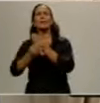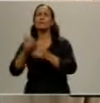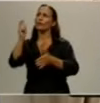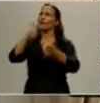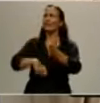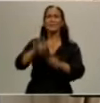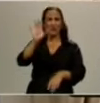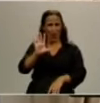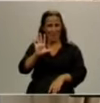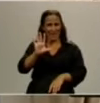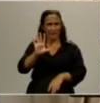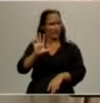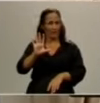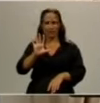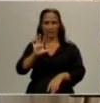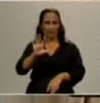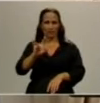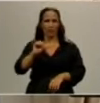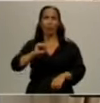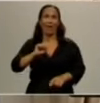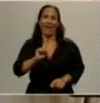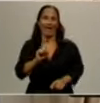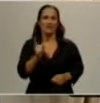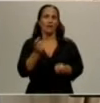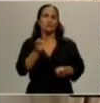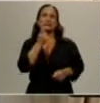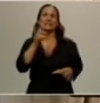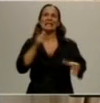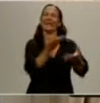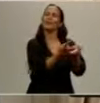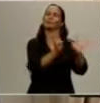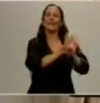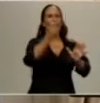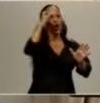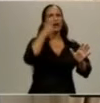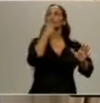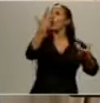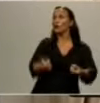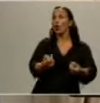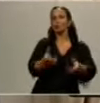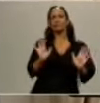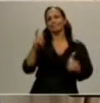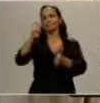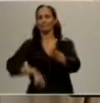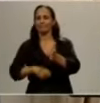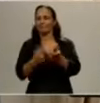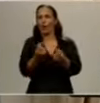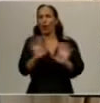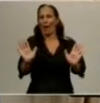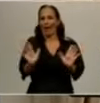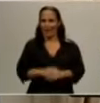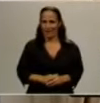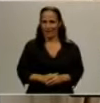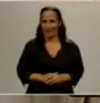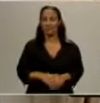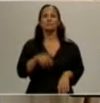acuerdo. Si el Congreso Nacional lo rechaza, ese acuerdo no tiene ninguna validez. Pero además, cuando